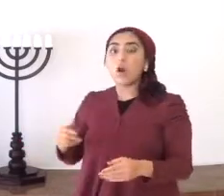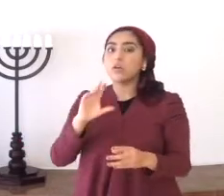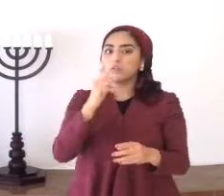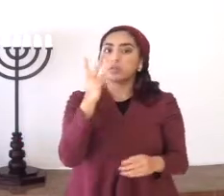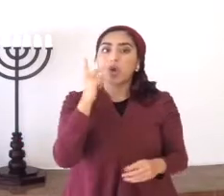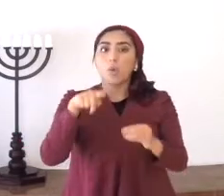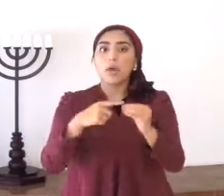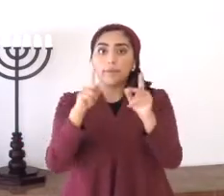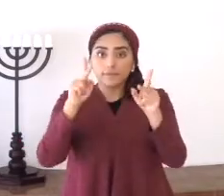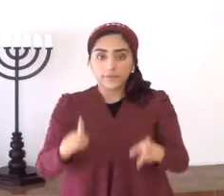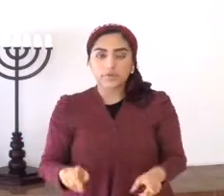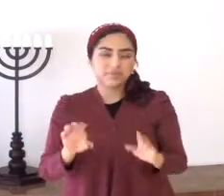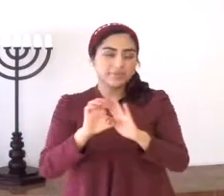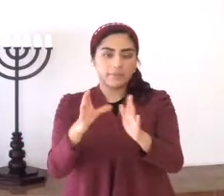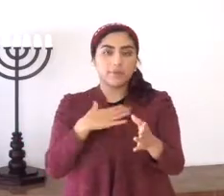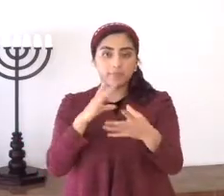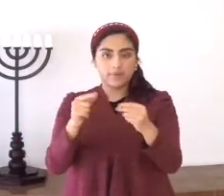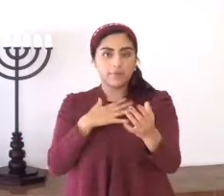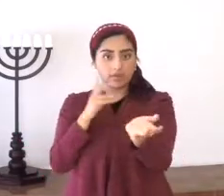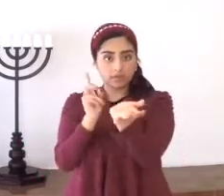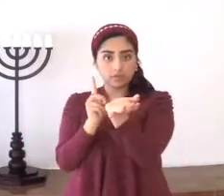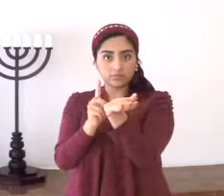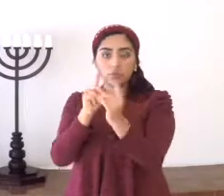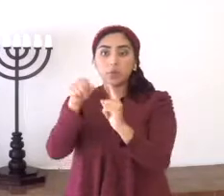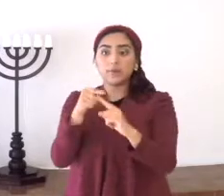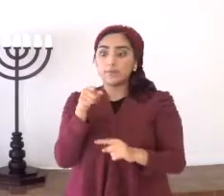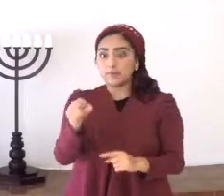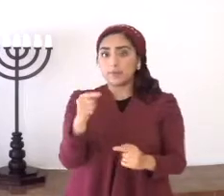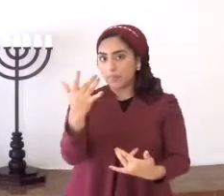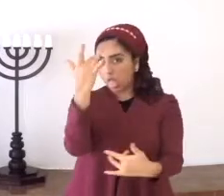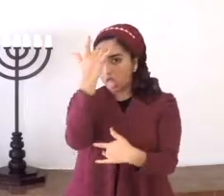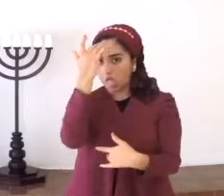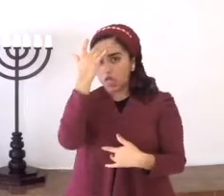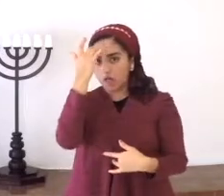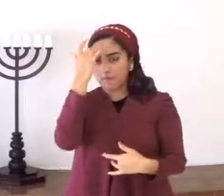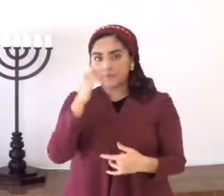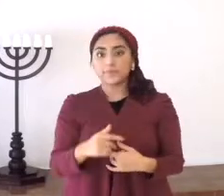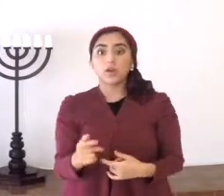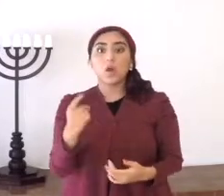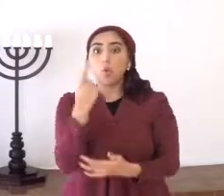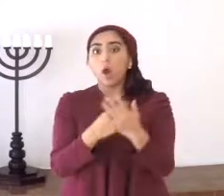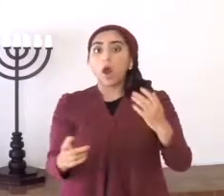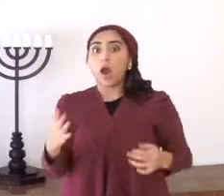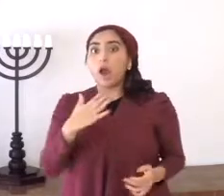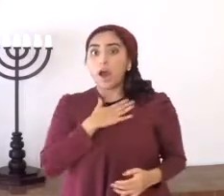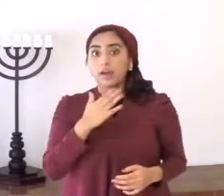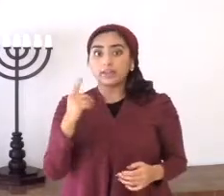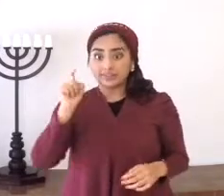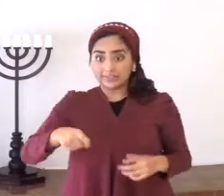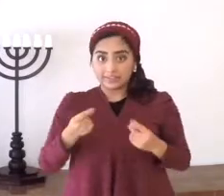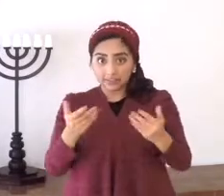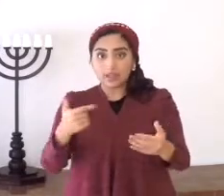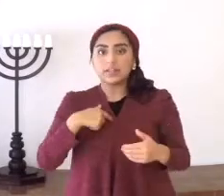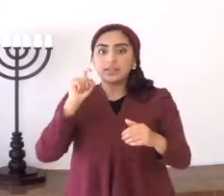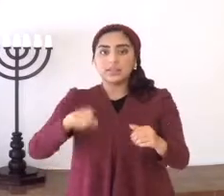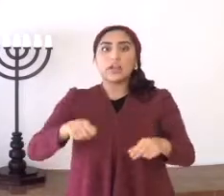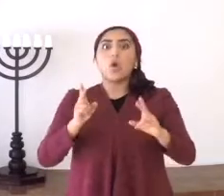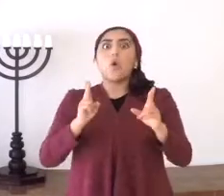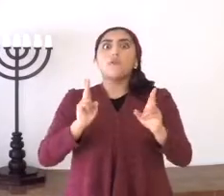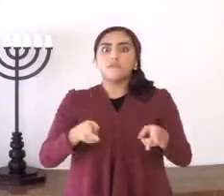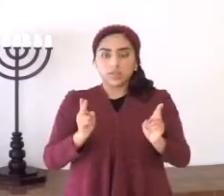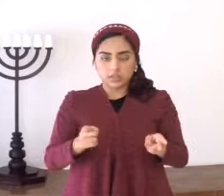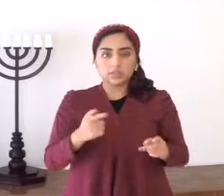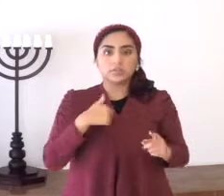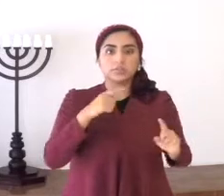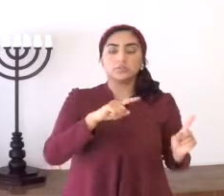historial. Mira, cuando una persona, uno de mis pacientes, se enferma de gravedad, yo lo que tengo